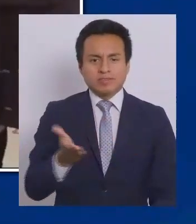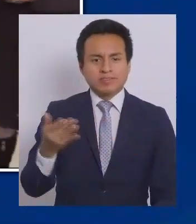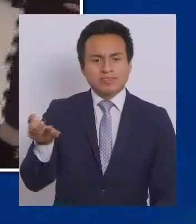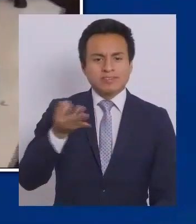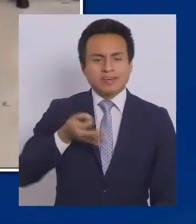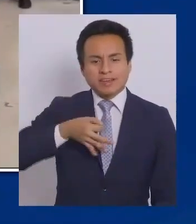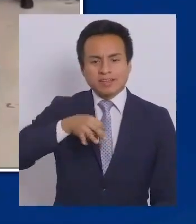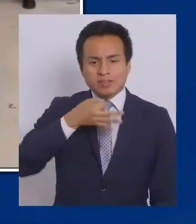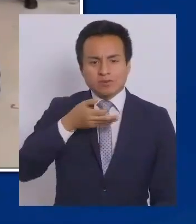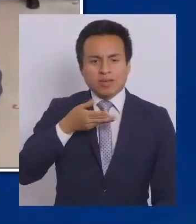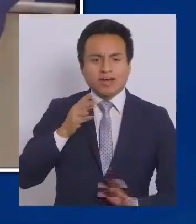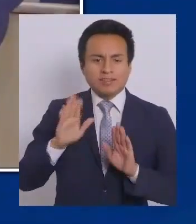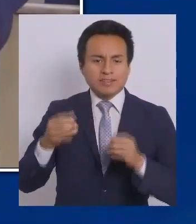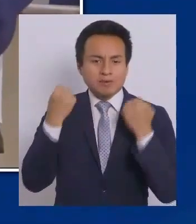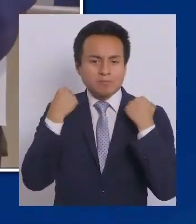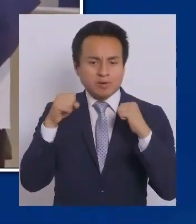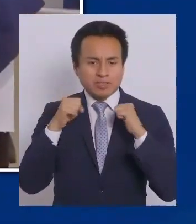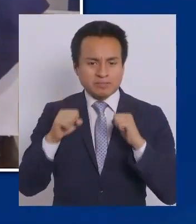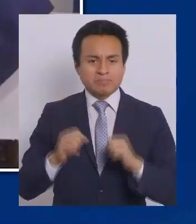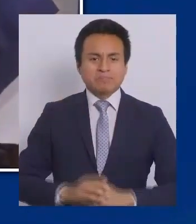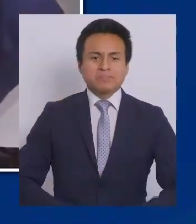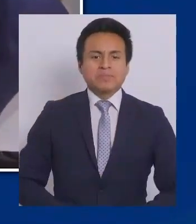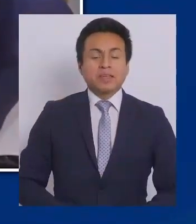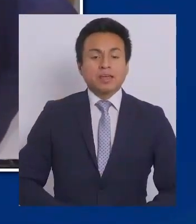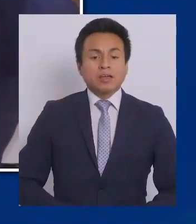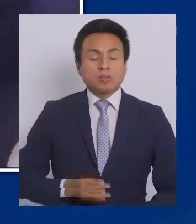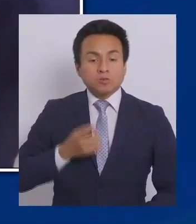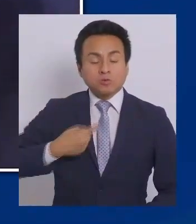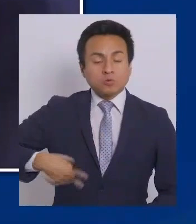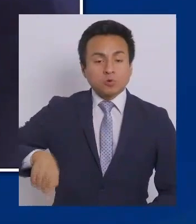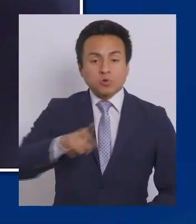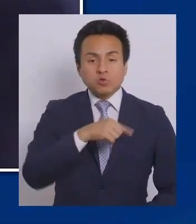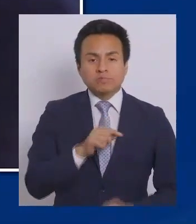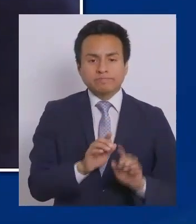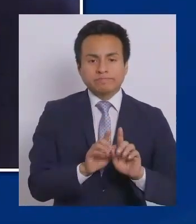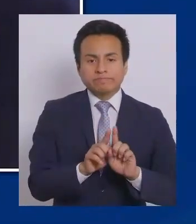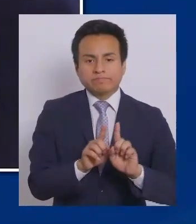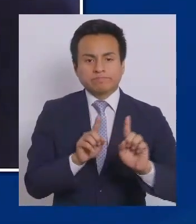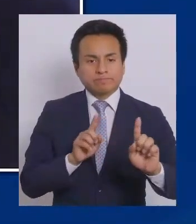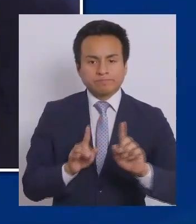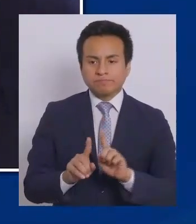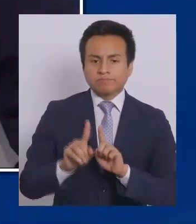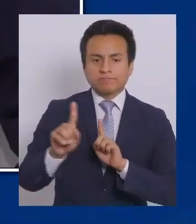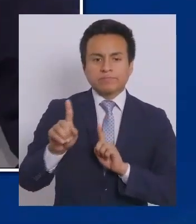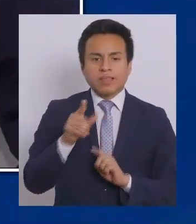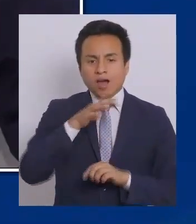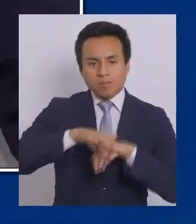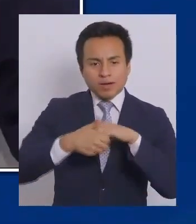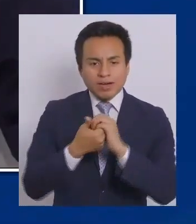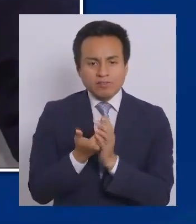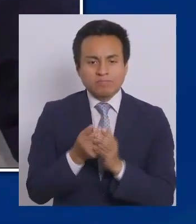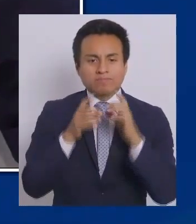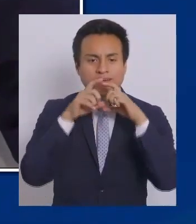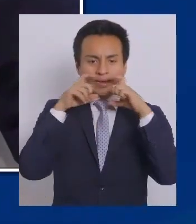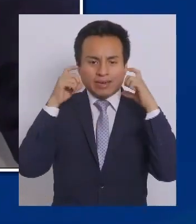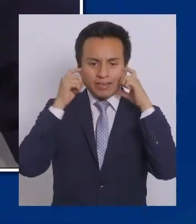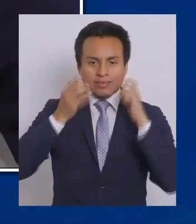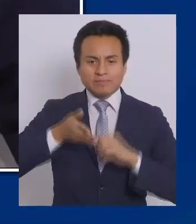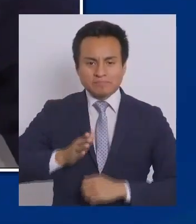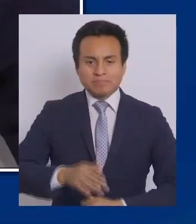relator deportivo y sobre todo tenemos que mantener la distancia del lavado de manos la mascarilla